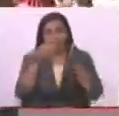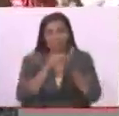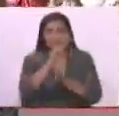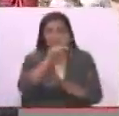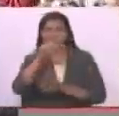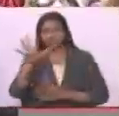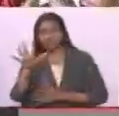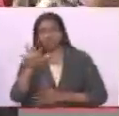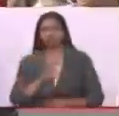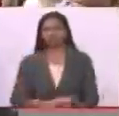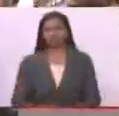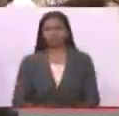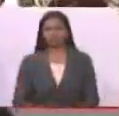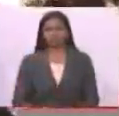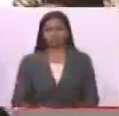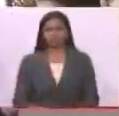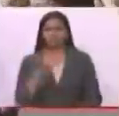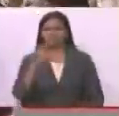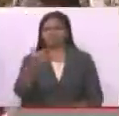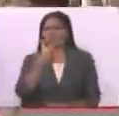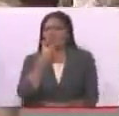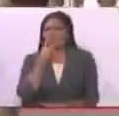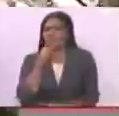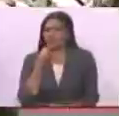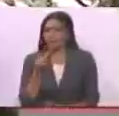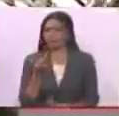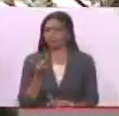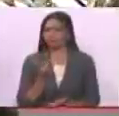2019-2025. Esto está fácil.